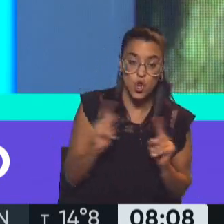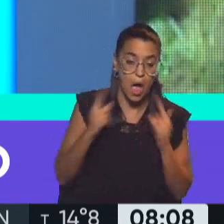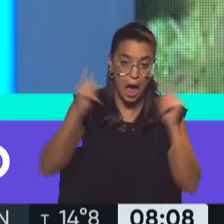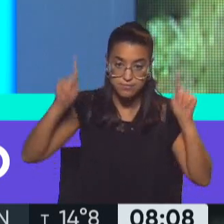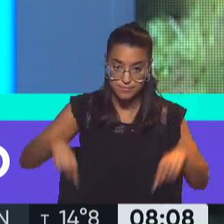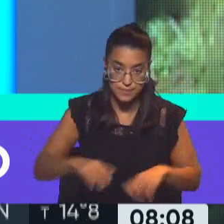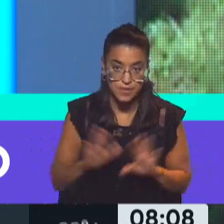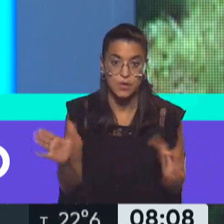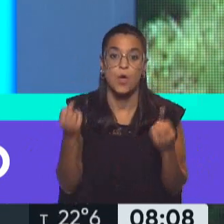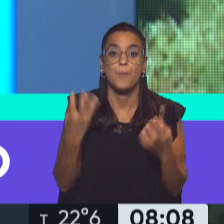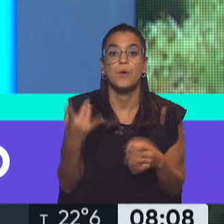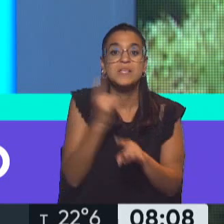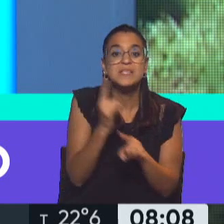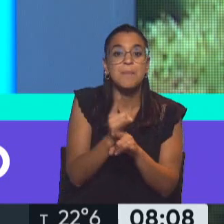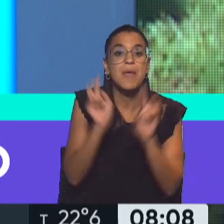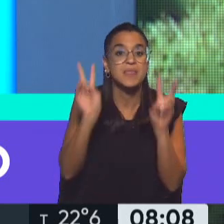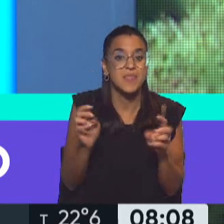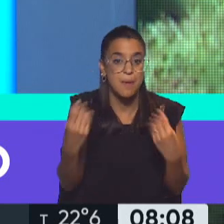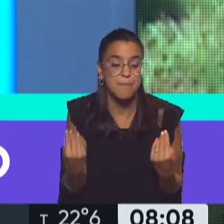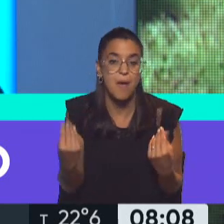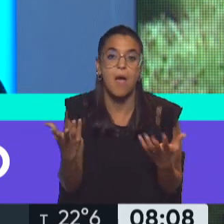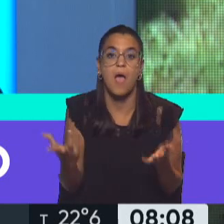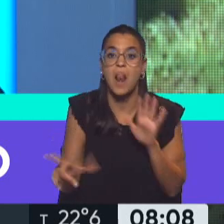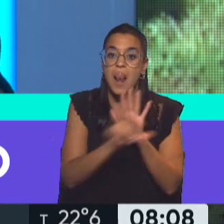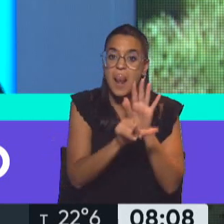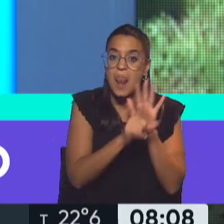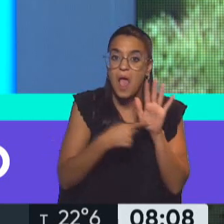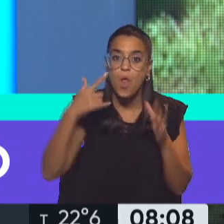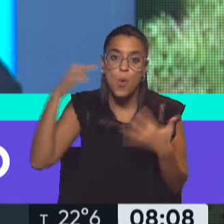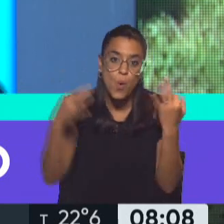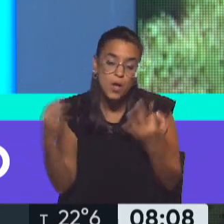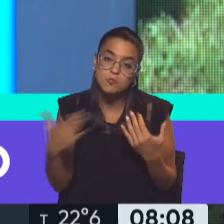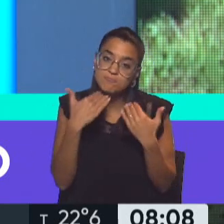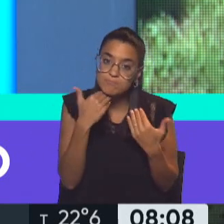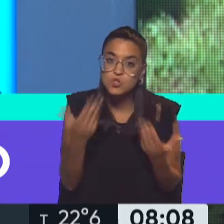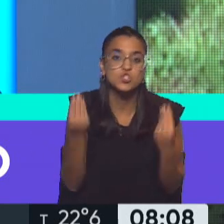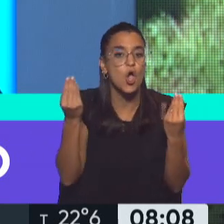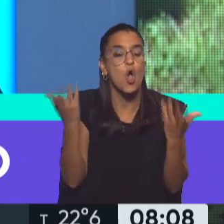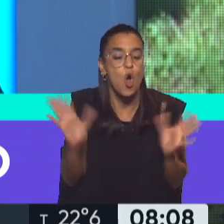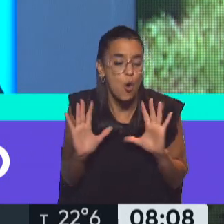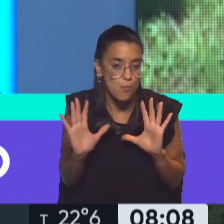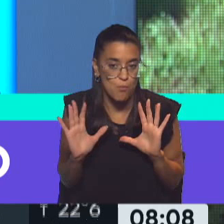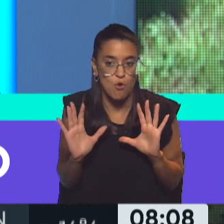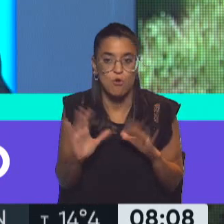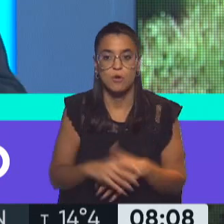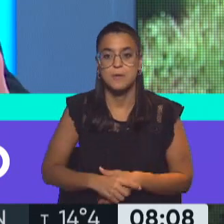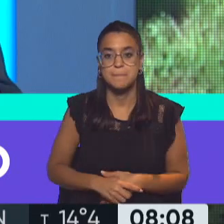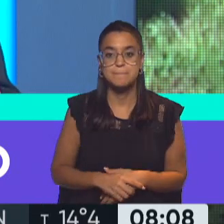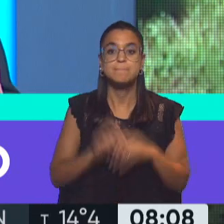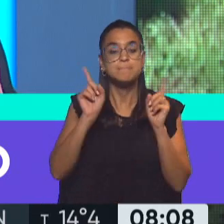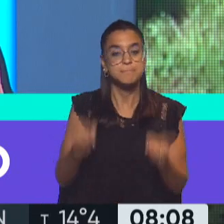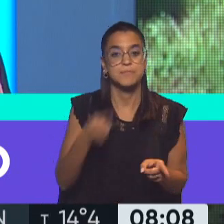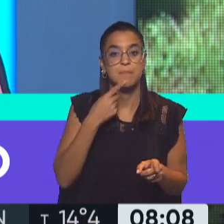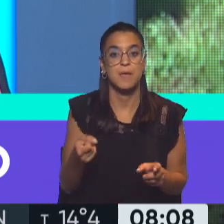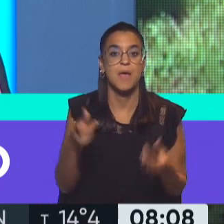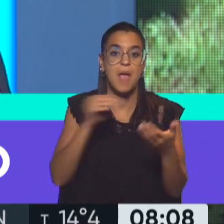esto, digamos, porque siempre está la cuestión potencialmente personal, legal, ¿no? judicial, Individual. etc. ¿Cómo va a jugar esto? Y después están